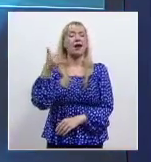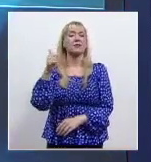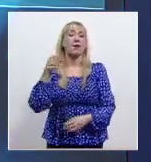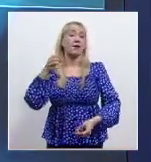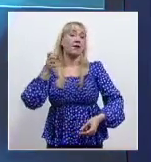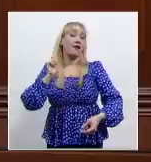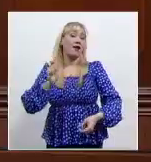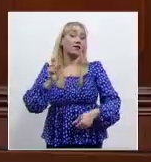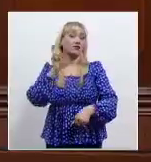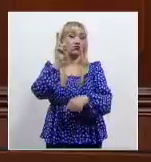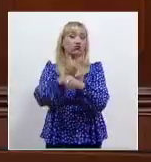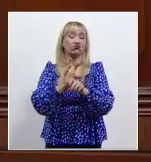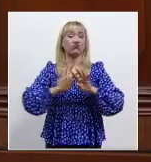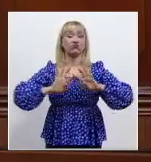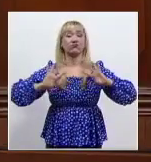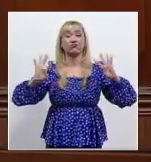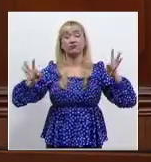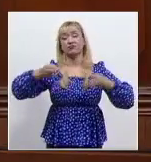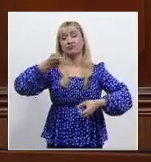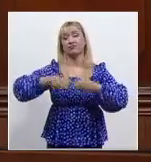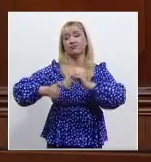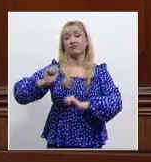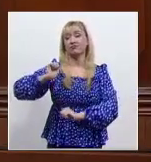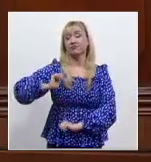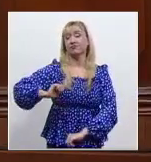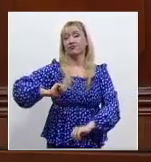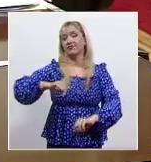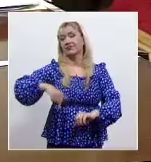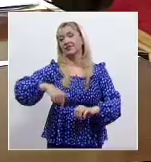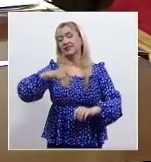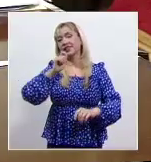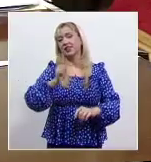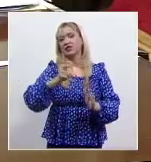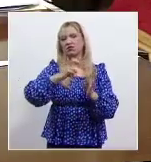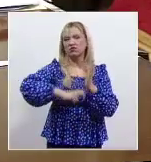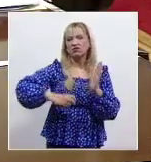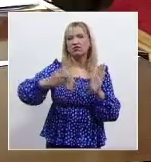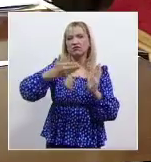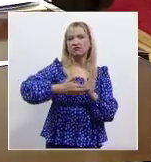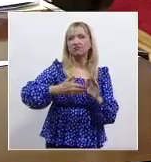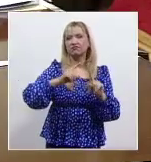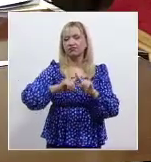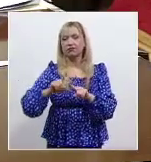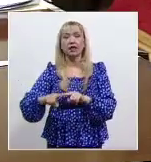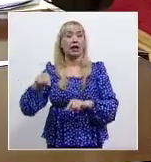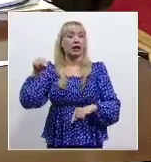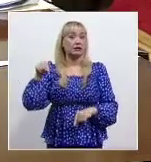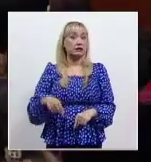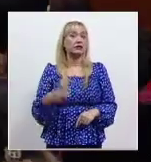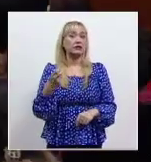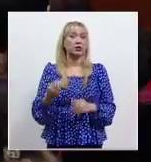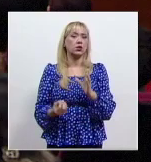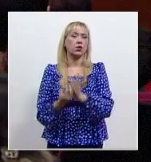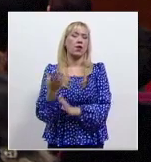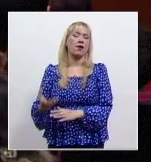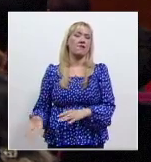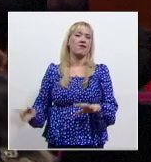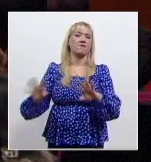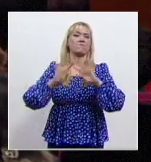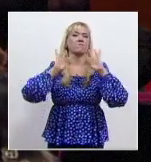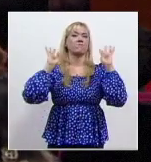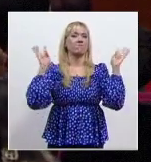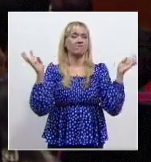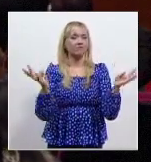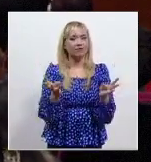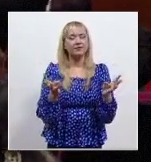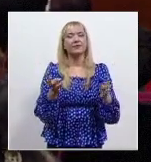Federal. En sesión solemne conjunta, los plenos de la Suprema Corte, el Consejo de la Judicatura Federal y de la Sala